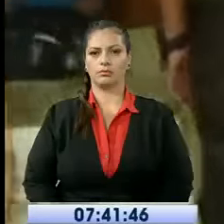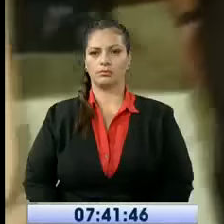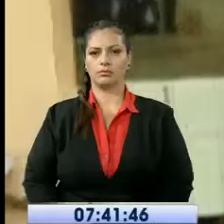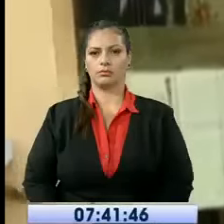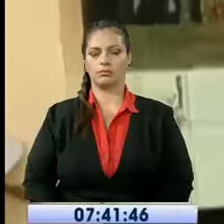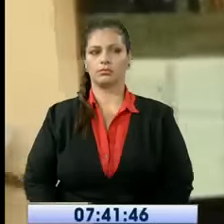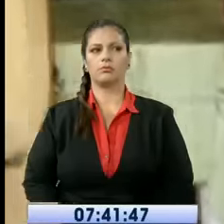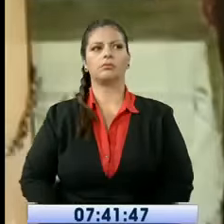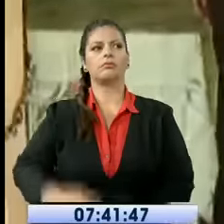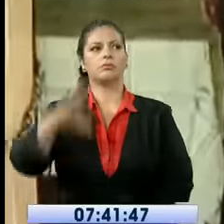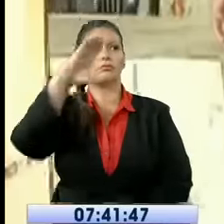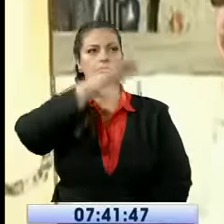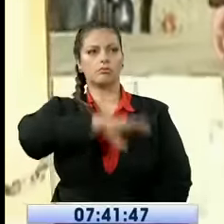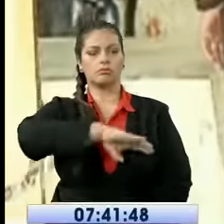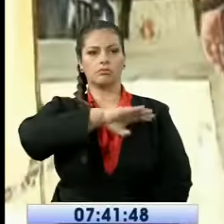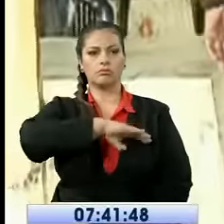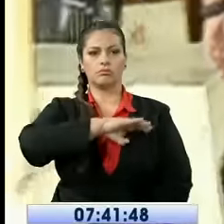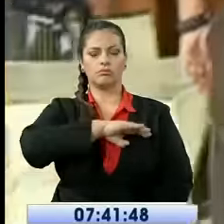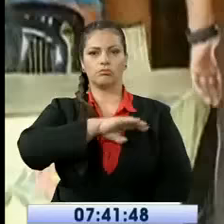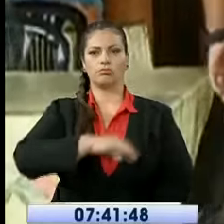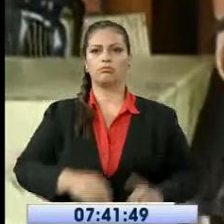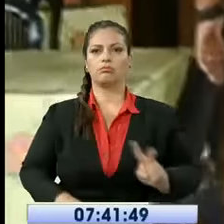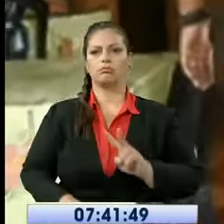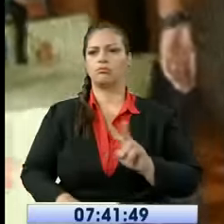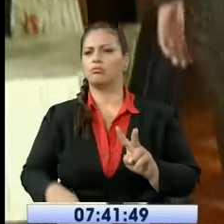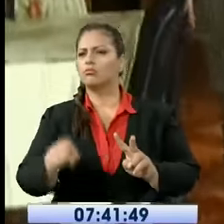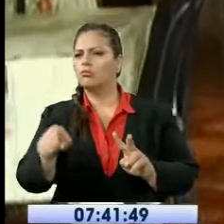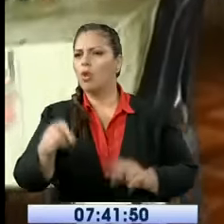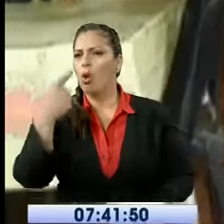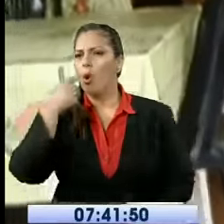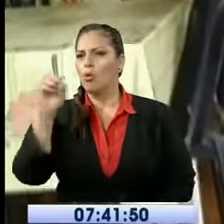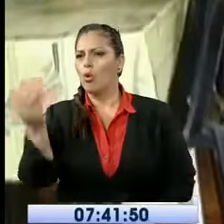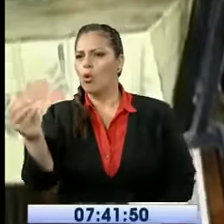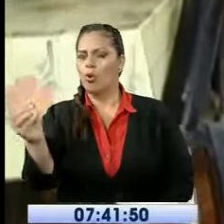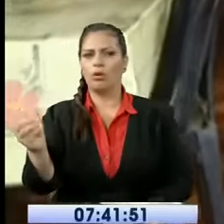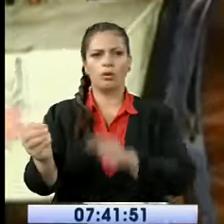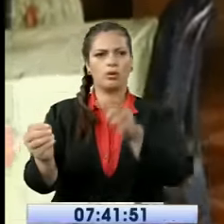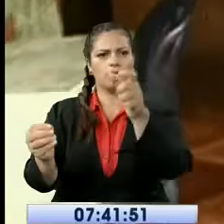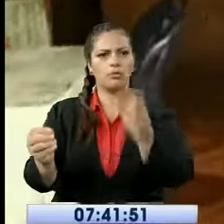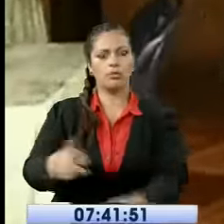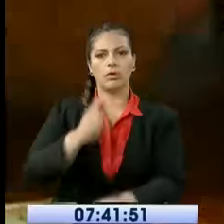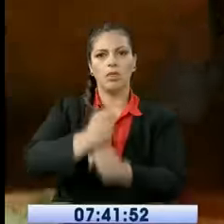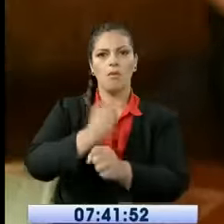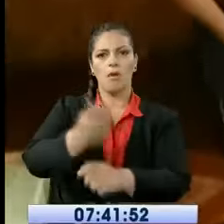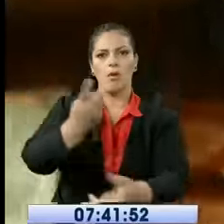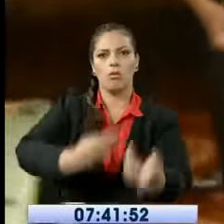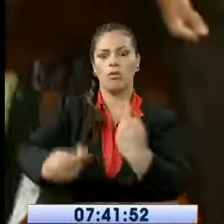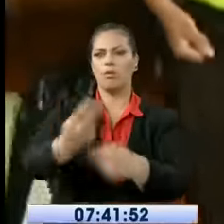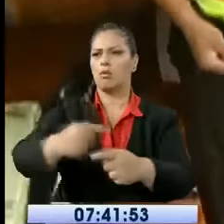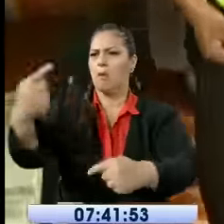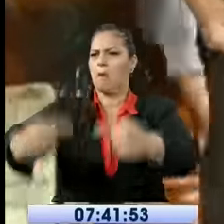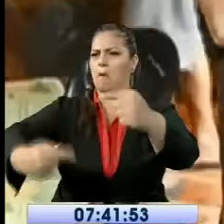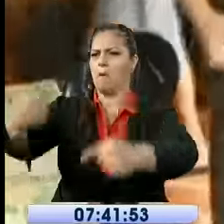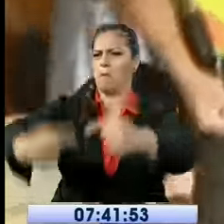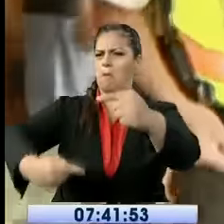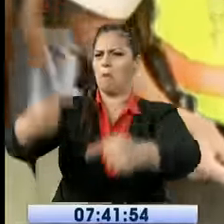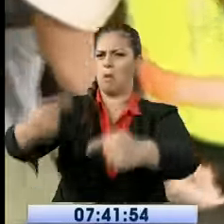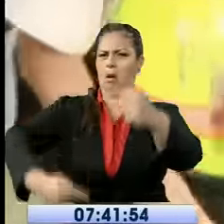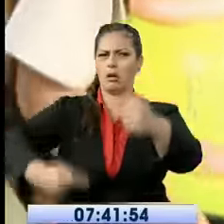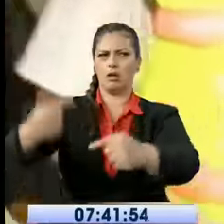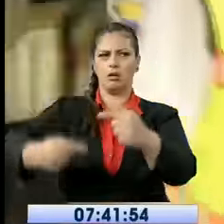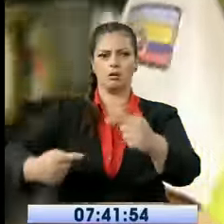La policía evitó una discusión entre un comerciante y un joven presuntamente consumidor de sustancias estupefacientes que exigía no se le diera el cambio de su